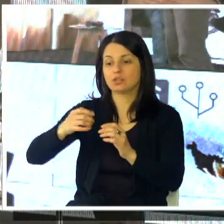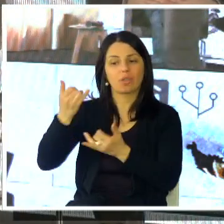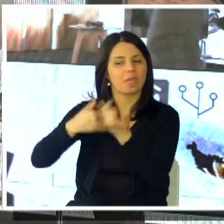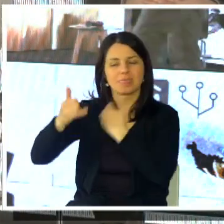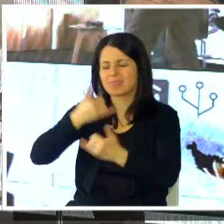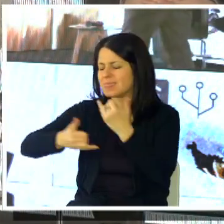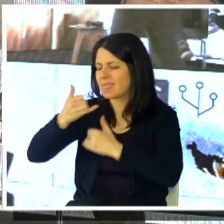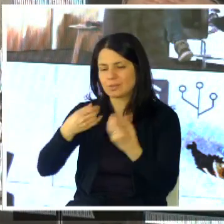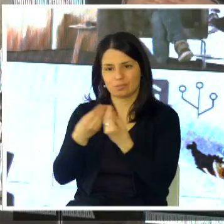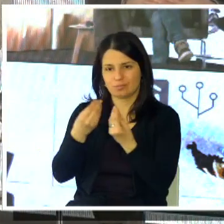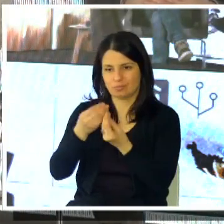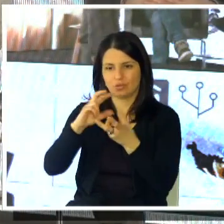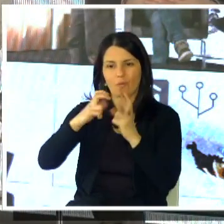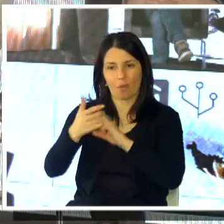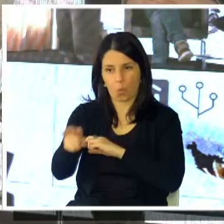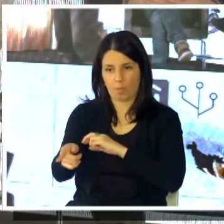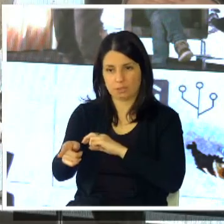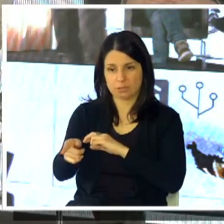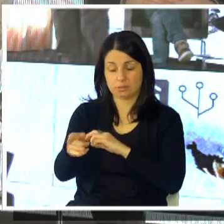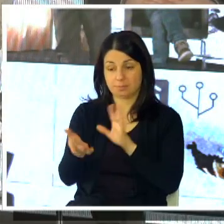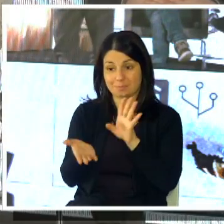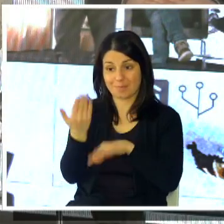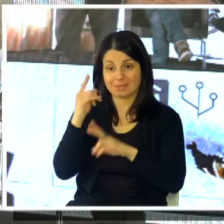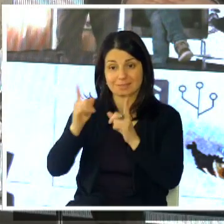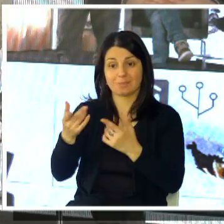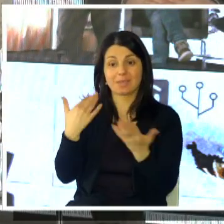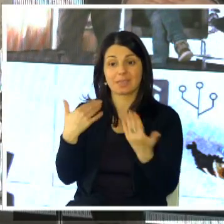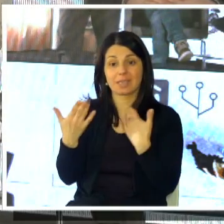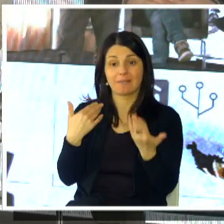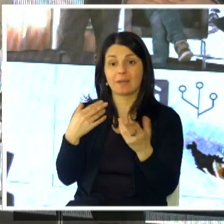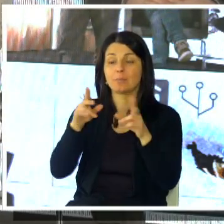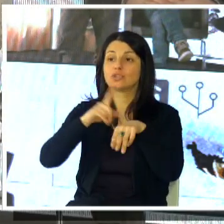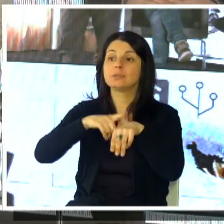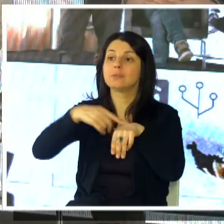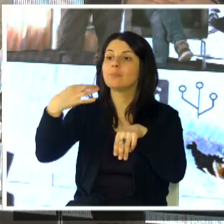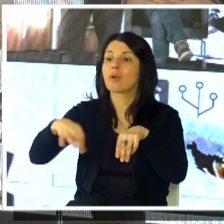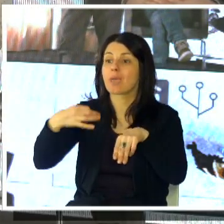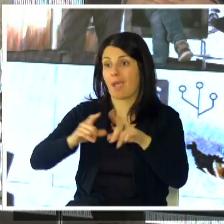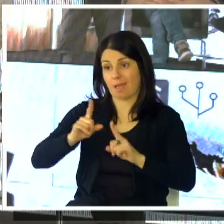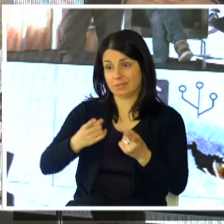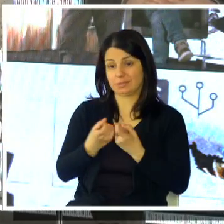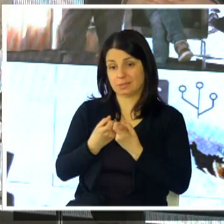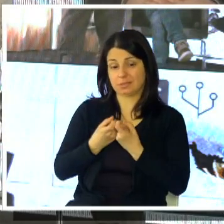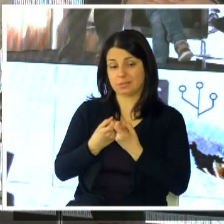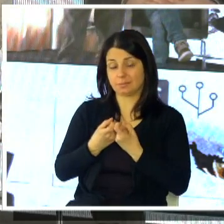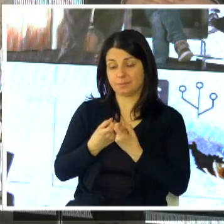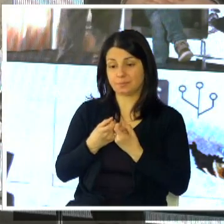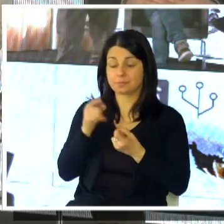datos. Y sobre todo, lo que hablamos anteriormente, en tiempo real muchas veces.